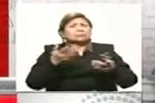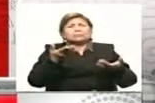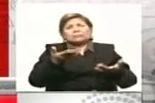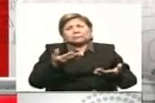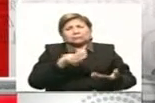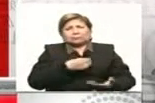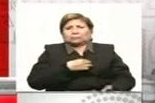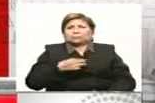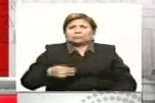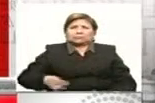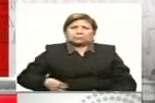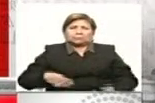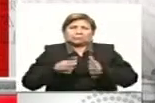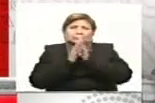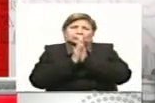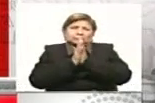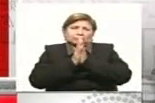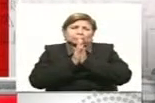por favor,